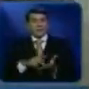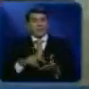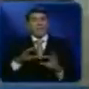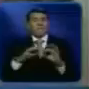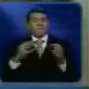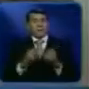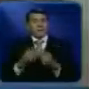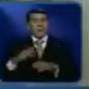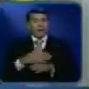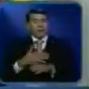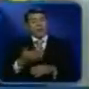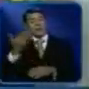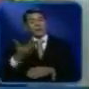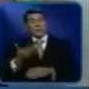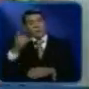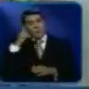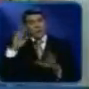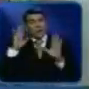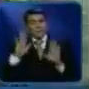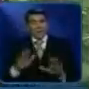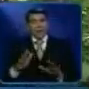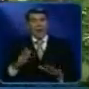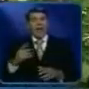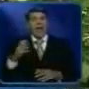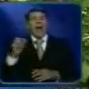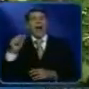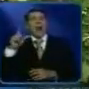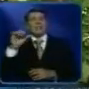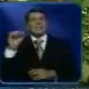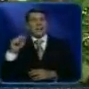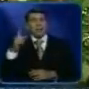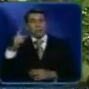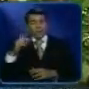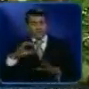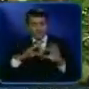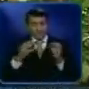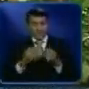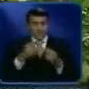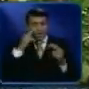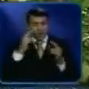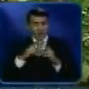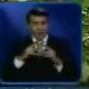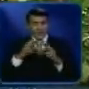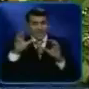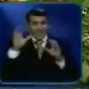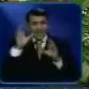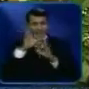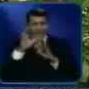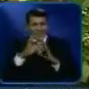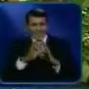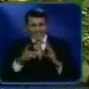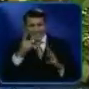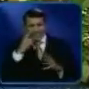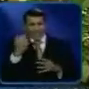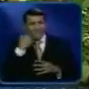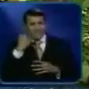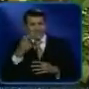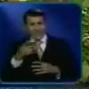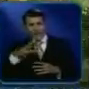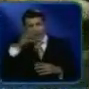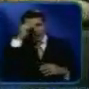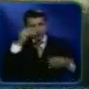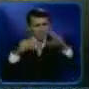es fundamental para frenar el Alzheimer. Una familia que conoce las características de la enfermedad, que aprende